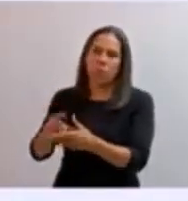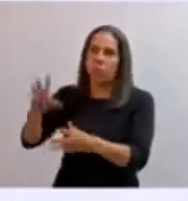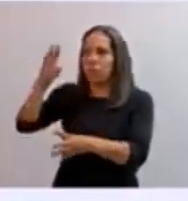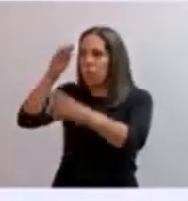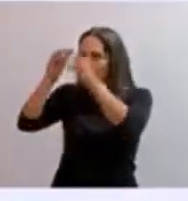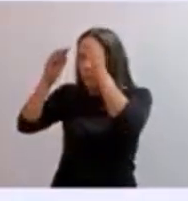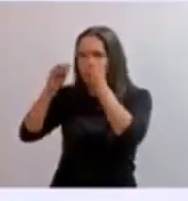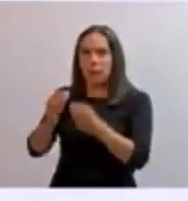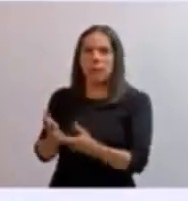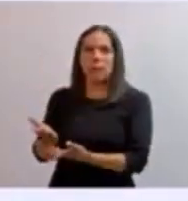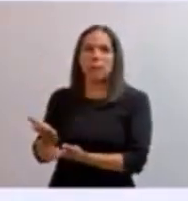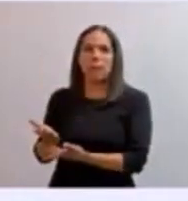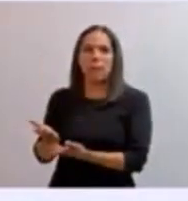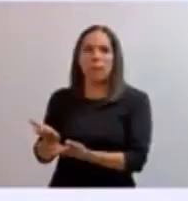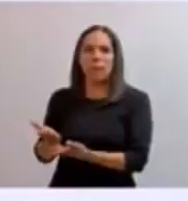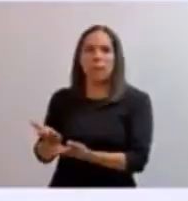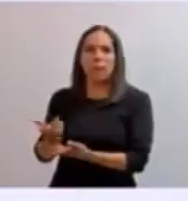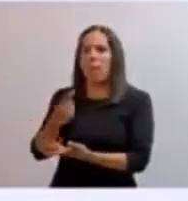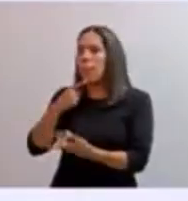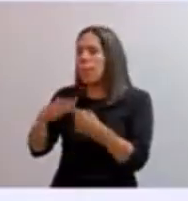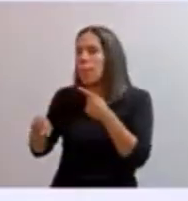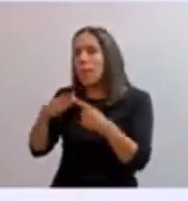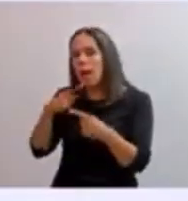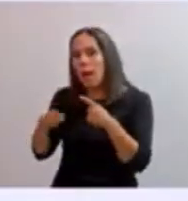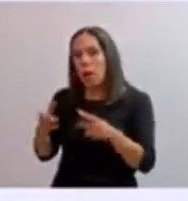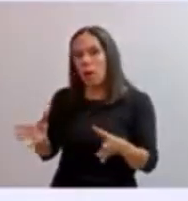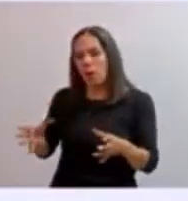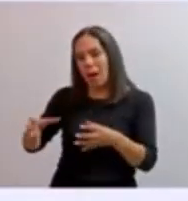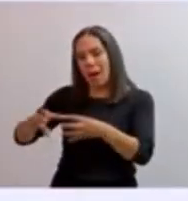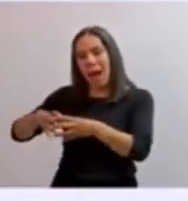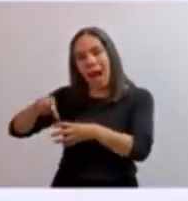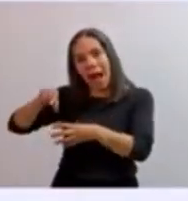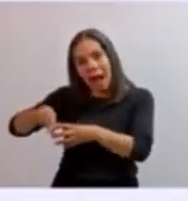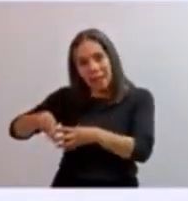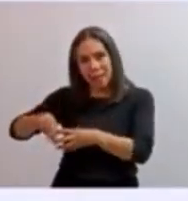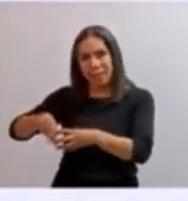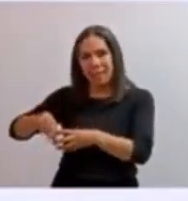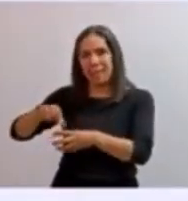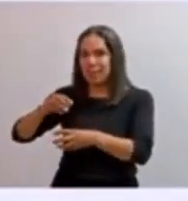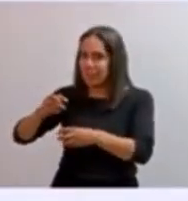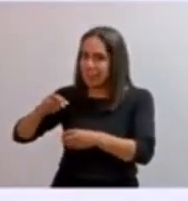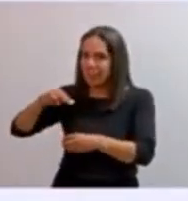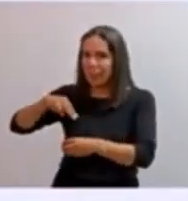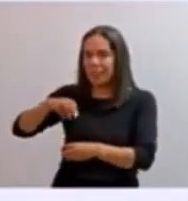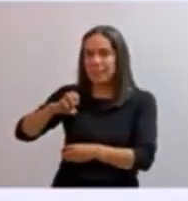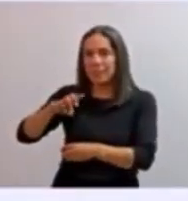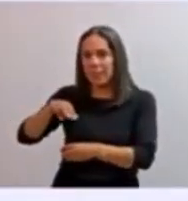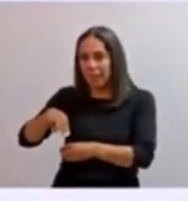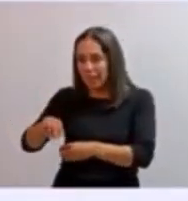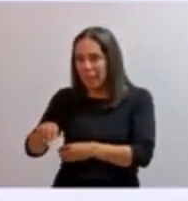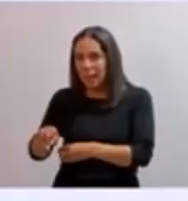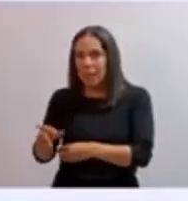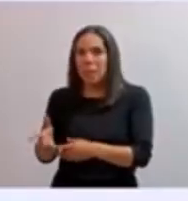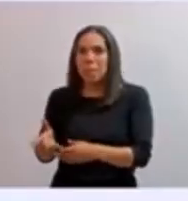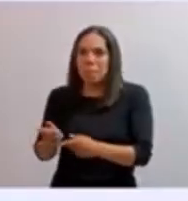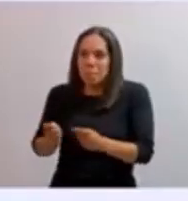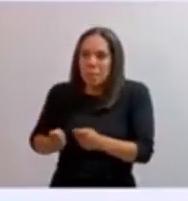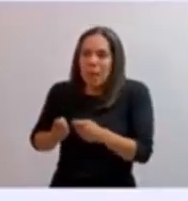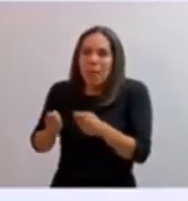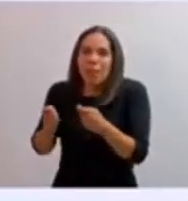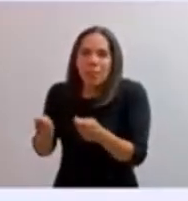diálogo horizontal que está proponiendo la nueva escuela mexicana. Considero que a partir de esta